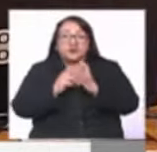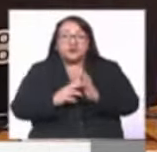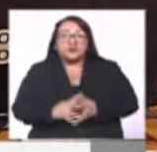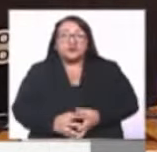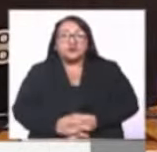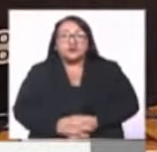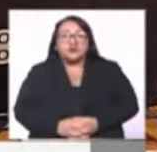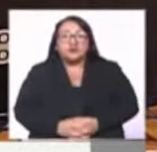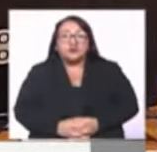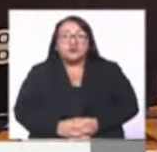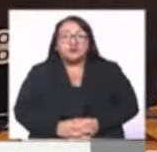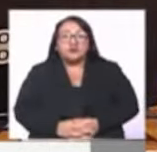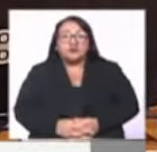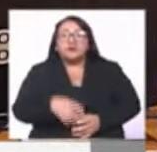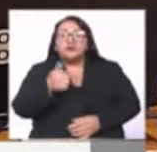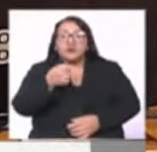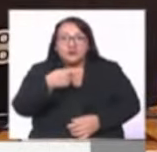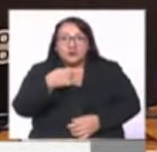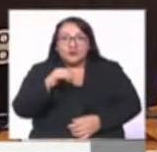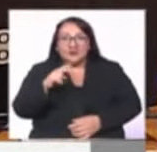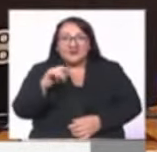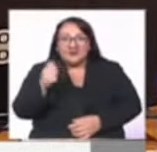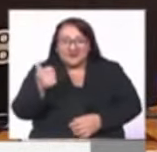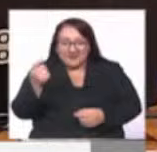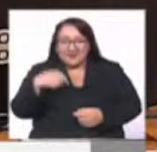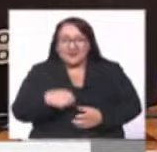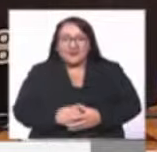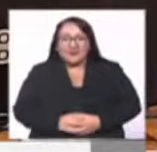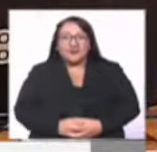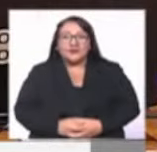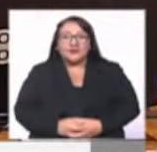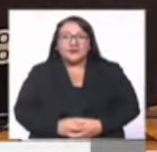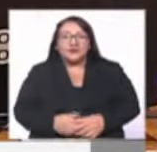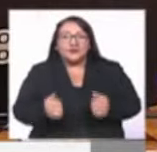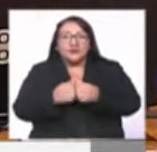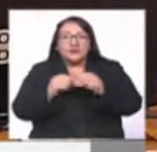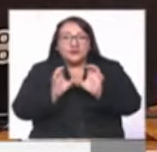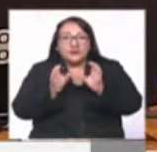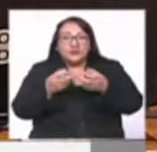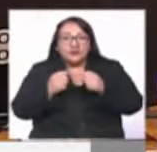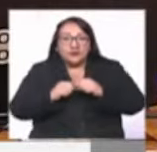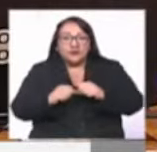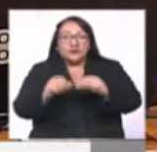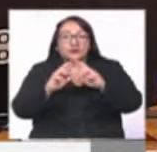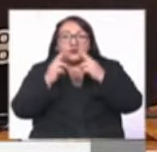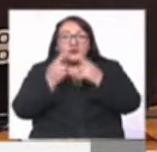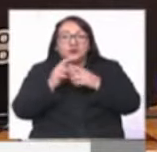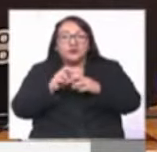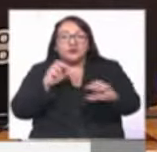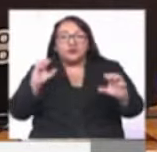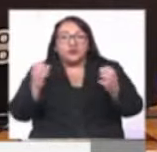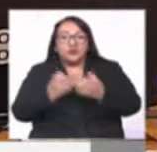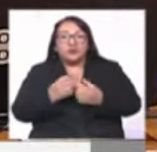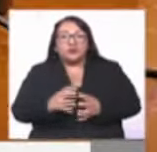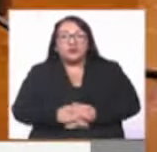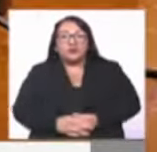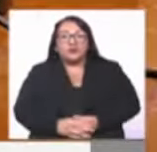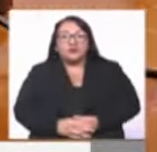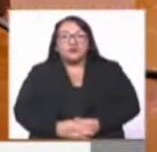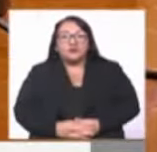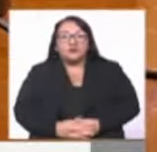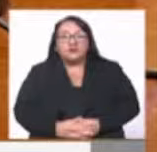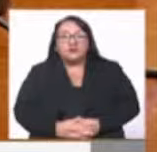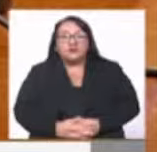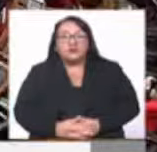reglamentario aguinaga presente con elum reglamentario continúa la sesión del pleno del Congreso de la